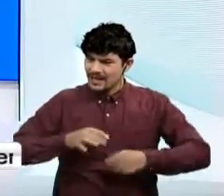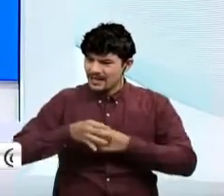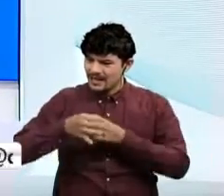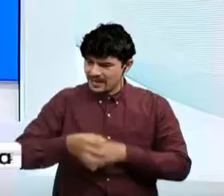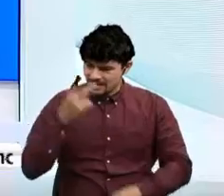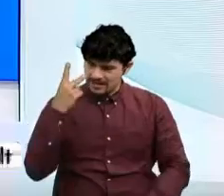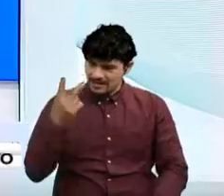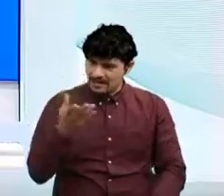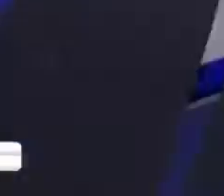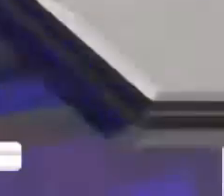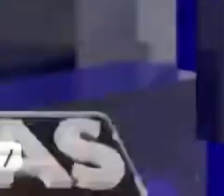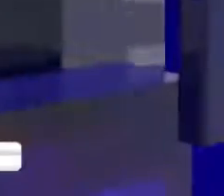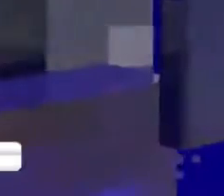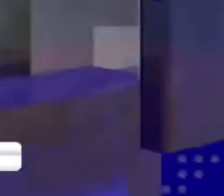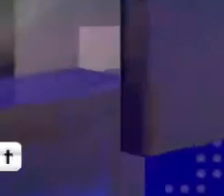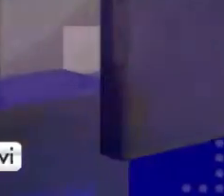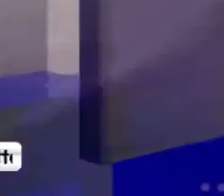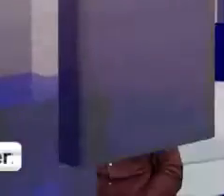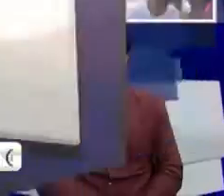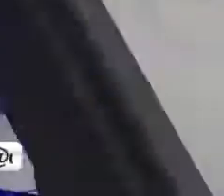suspensión de este proyecto